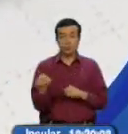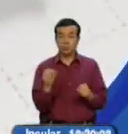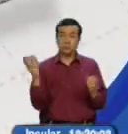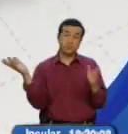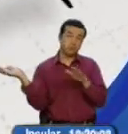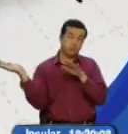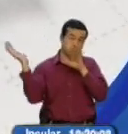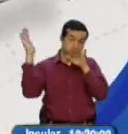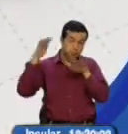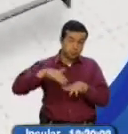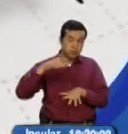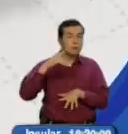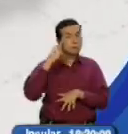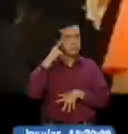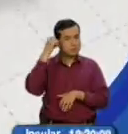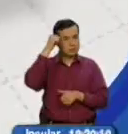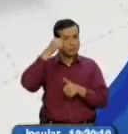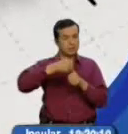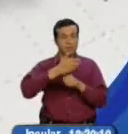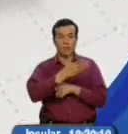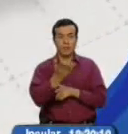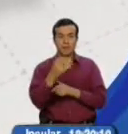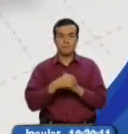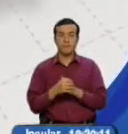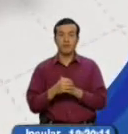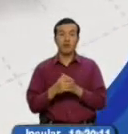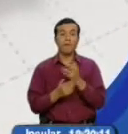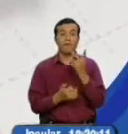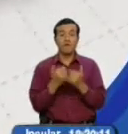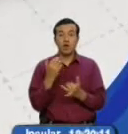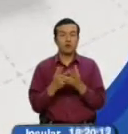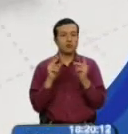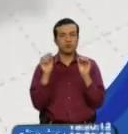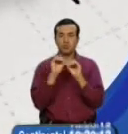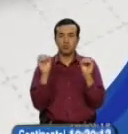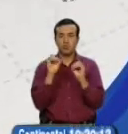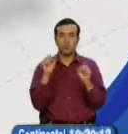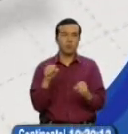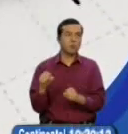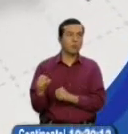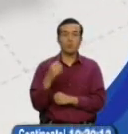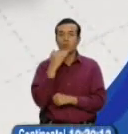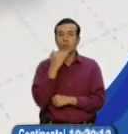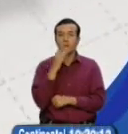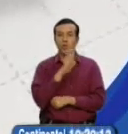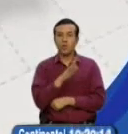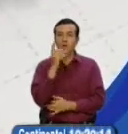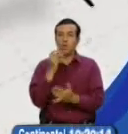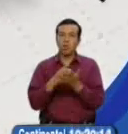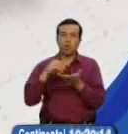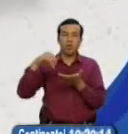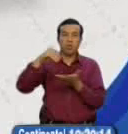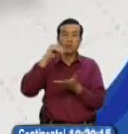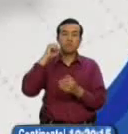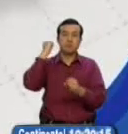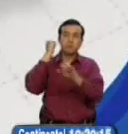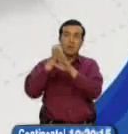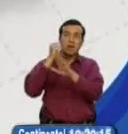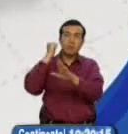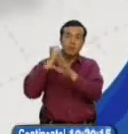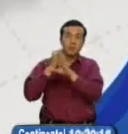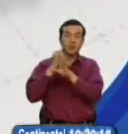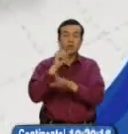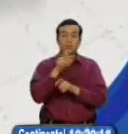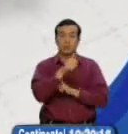atrapado en los escombros, recuerde: no encienda fuego. Trate de no moverse ni levantar polvo. De golpes en la pared para que